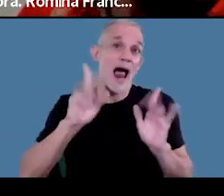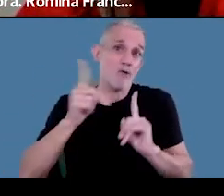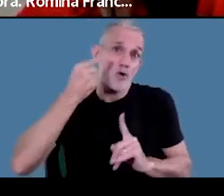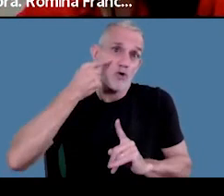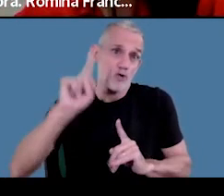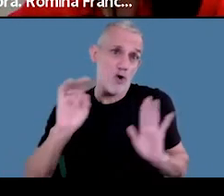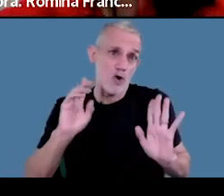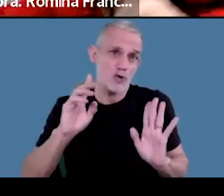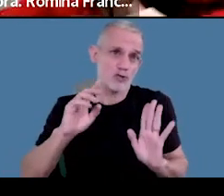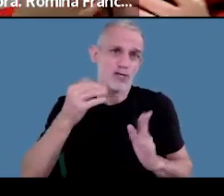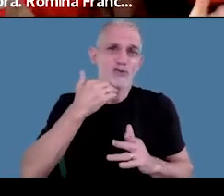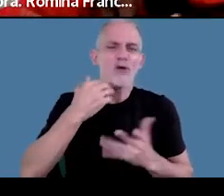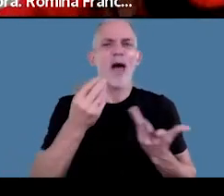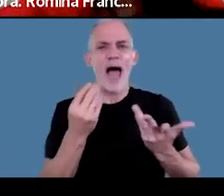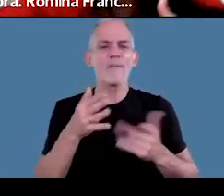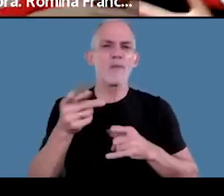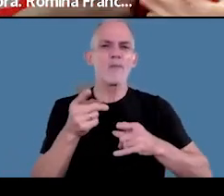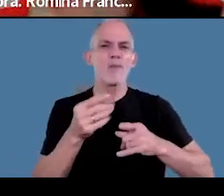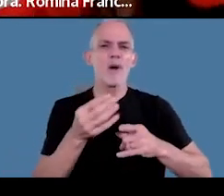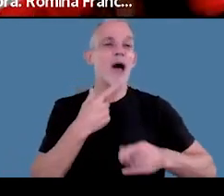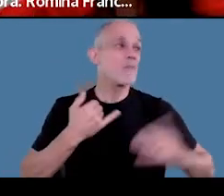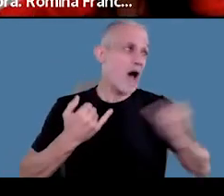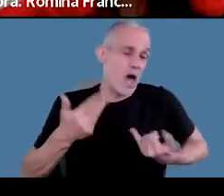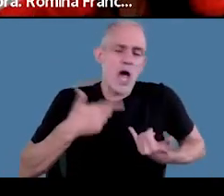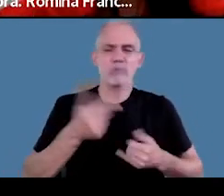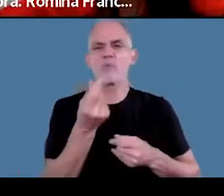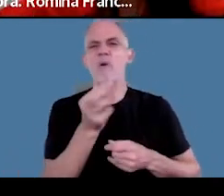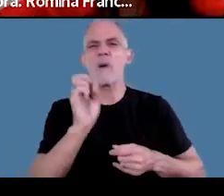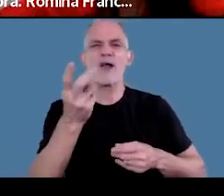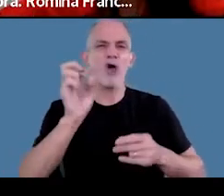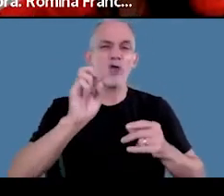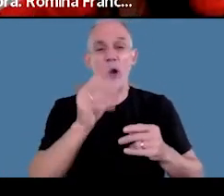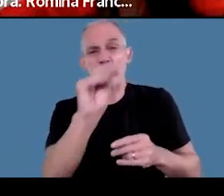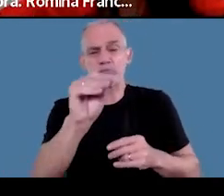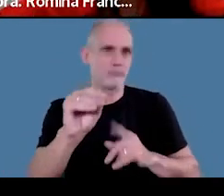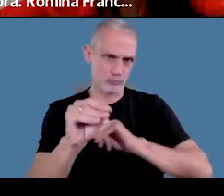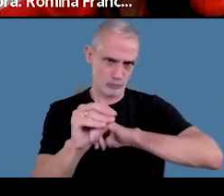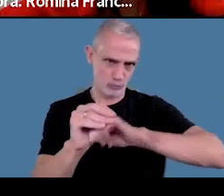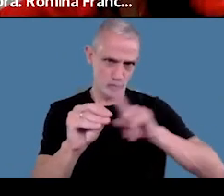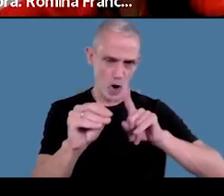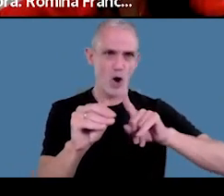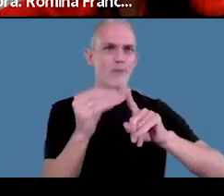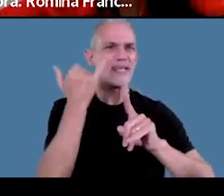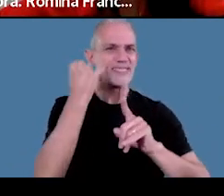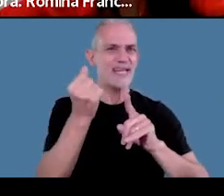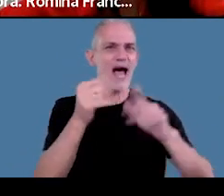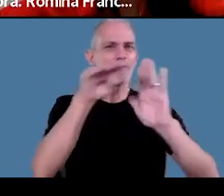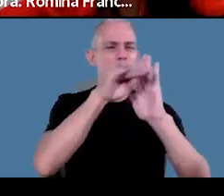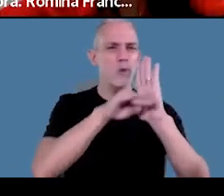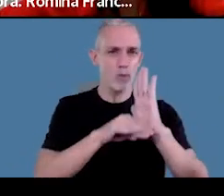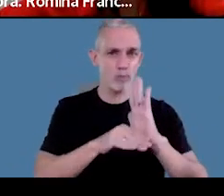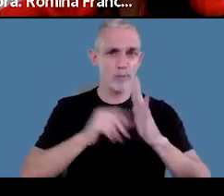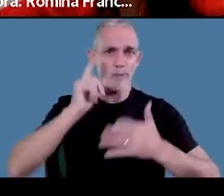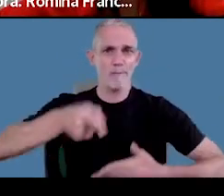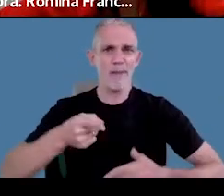y aplican el que le dicen o el que más le conviene. Bueno, acá ya